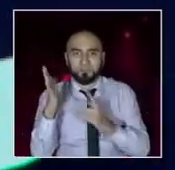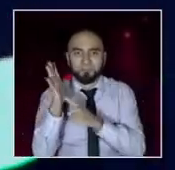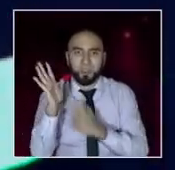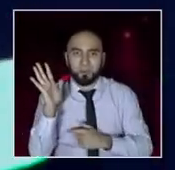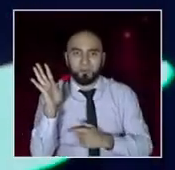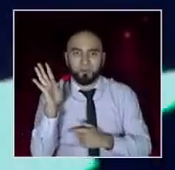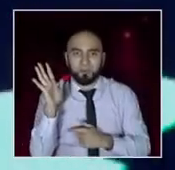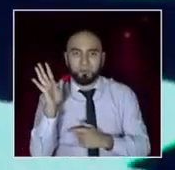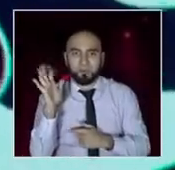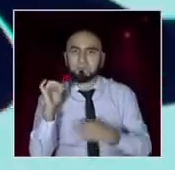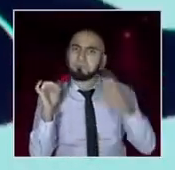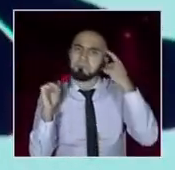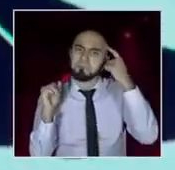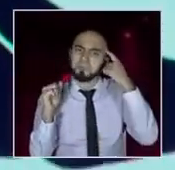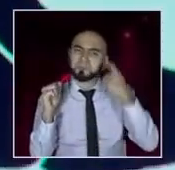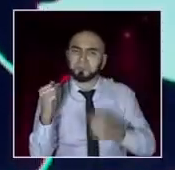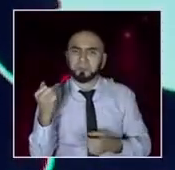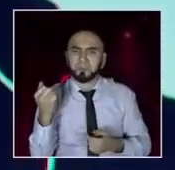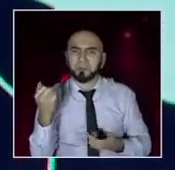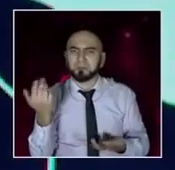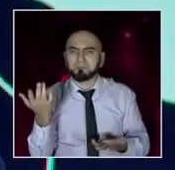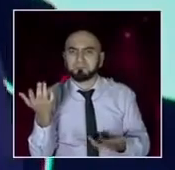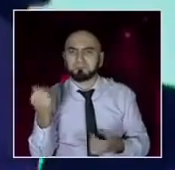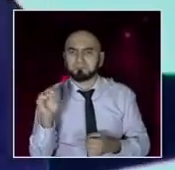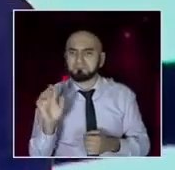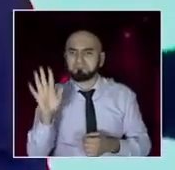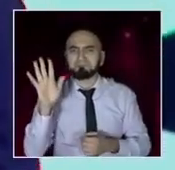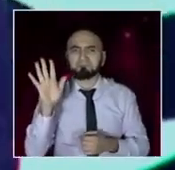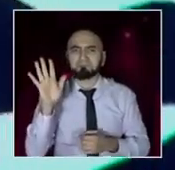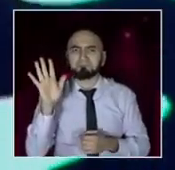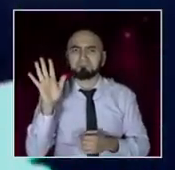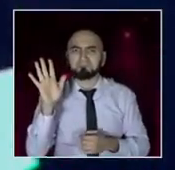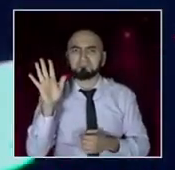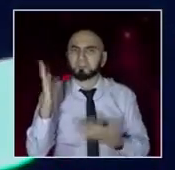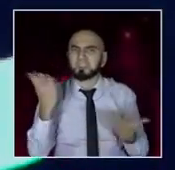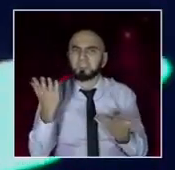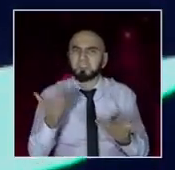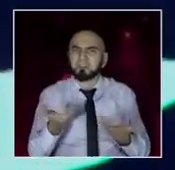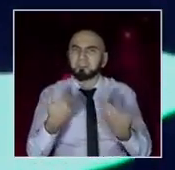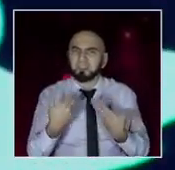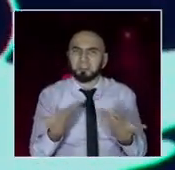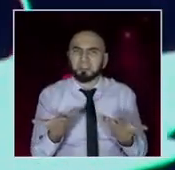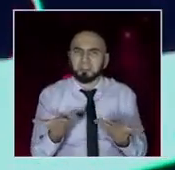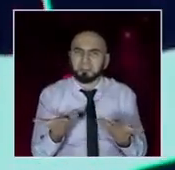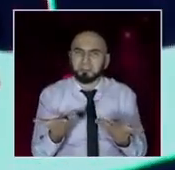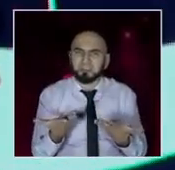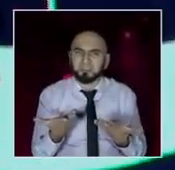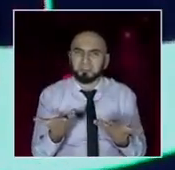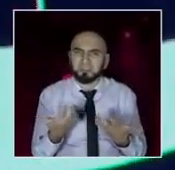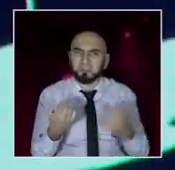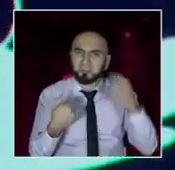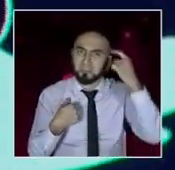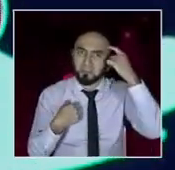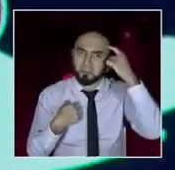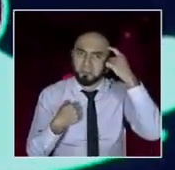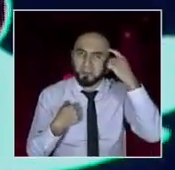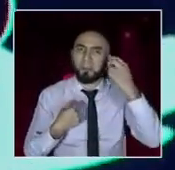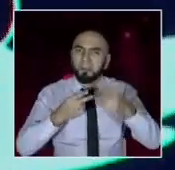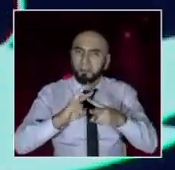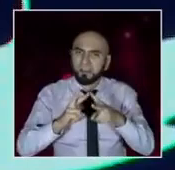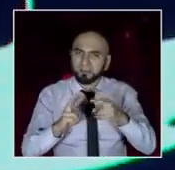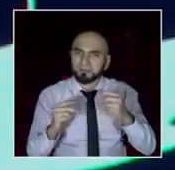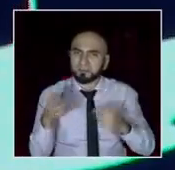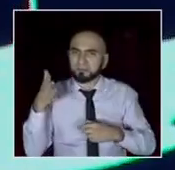uno tiende a pensar que esta experiencia causa que esta acción, pero en realidad es